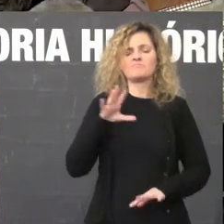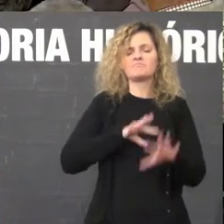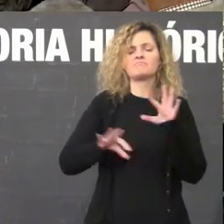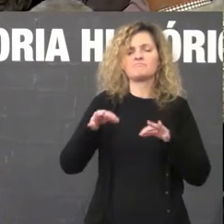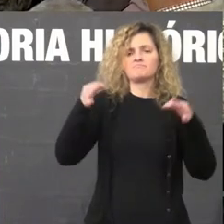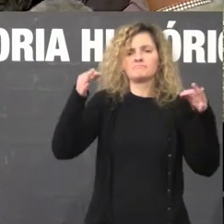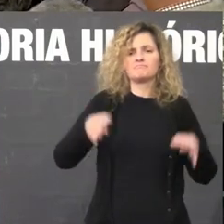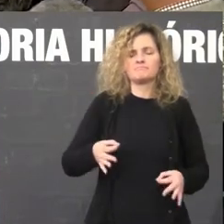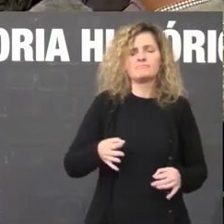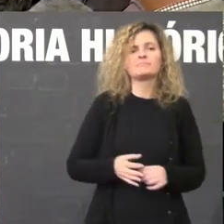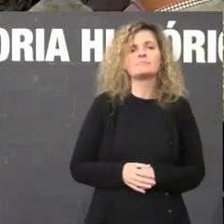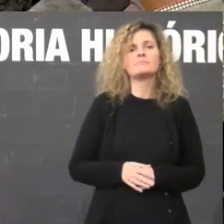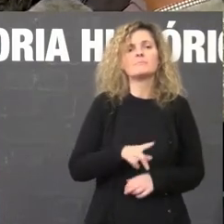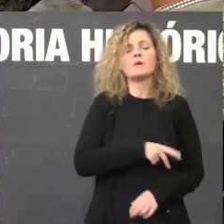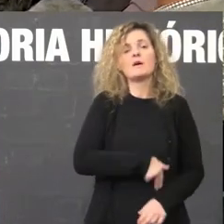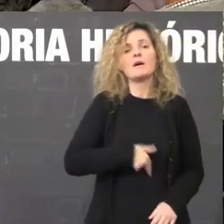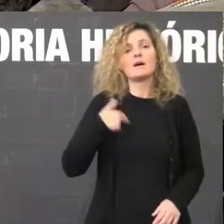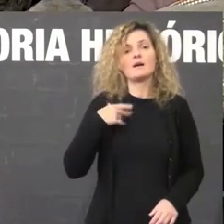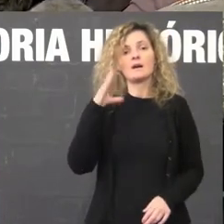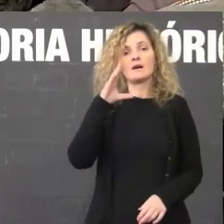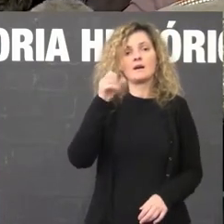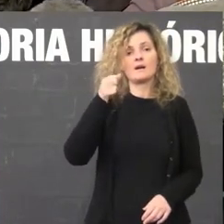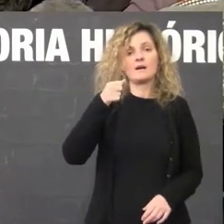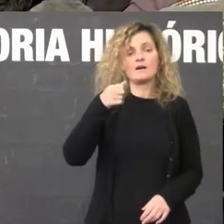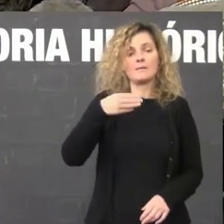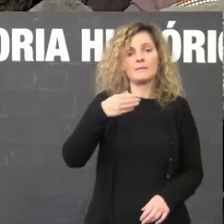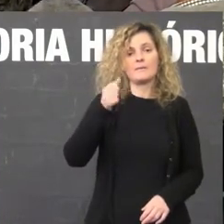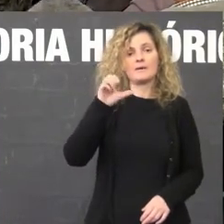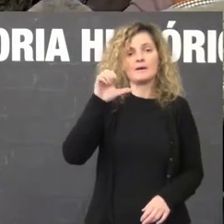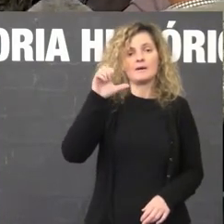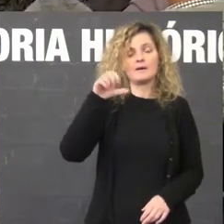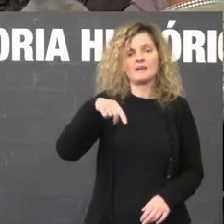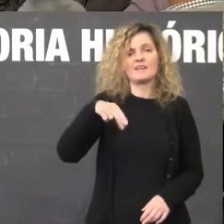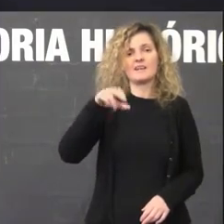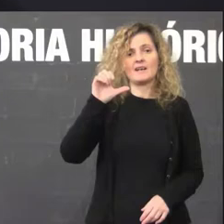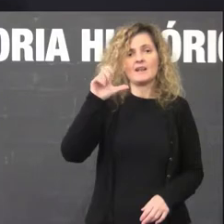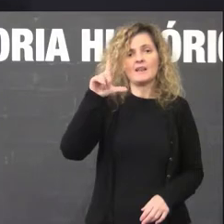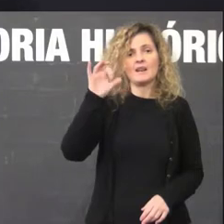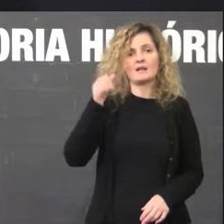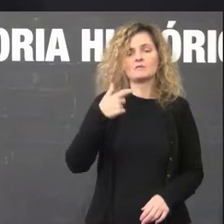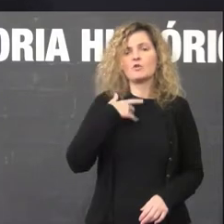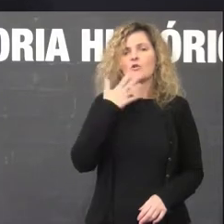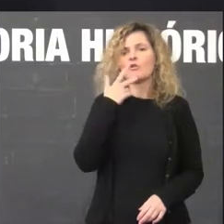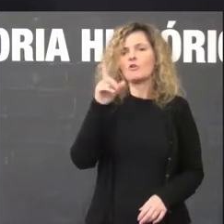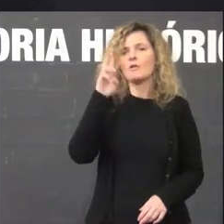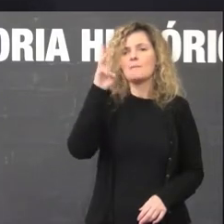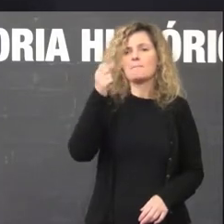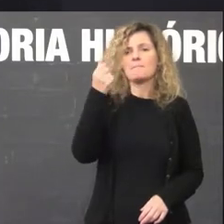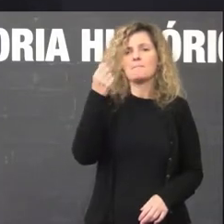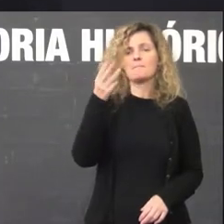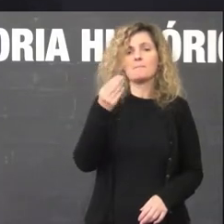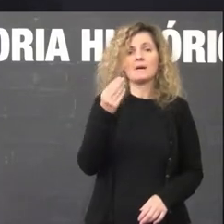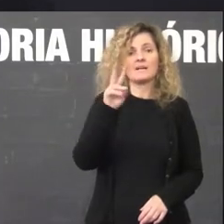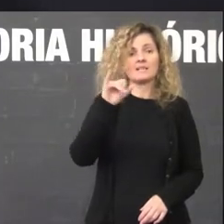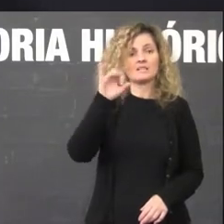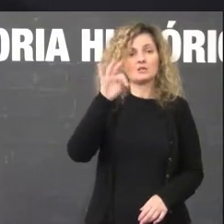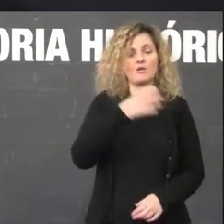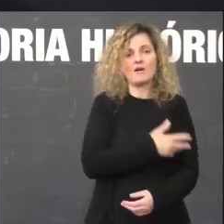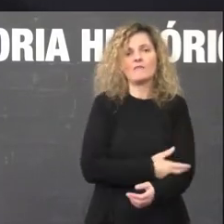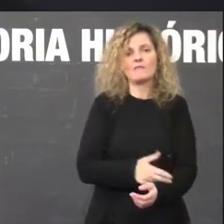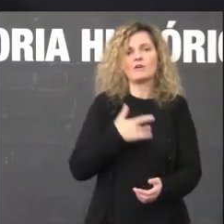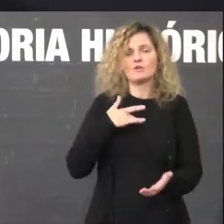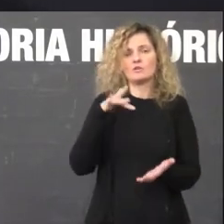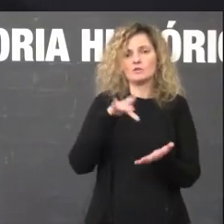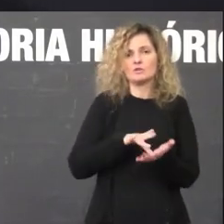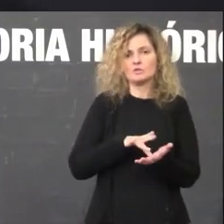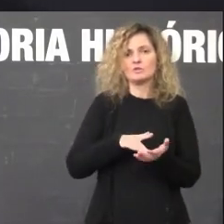decisión, o general Cabanelas dixo: vos non conocedes a Paquito, non conocedes a Franco, eu o tuve en as